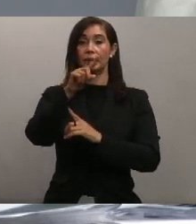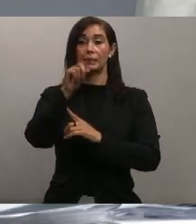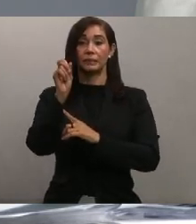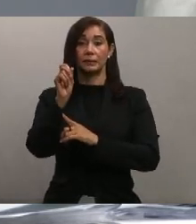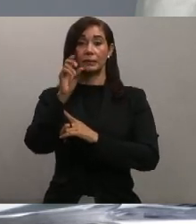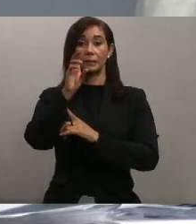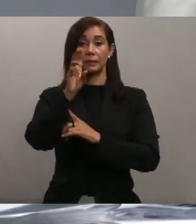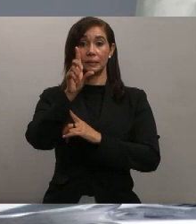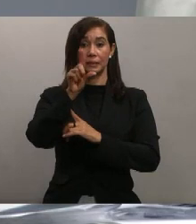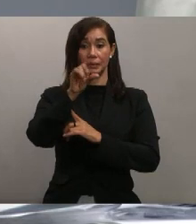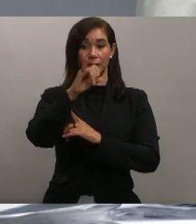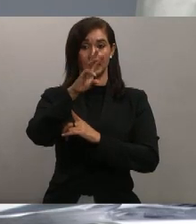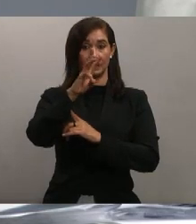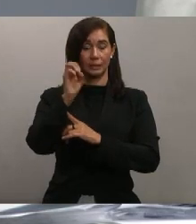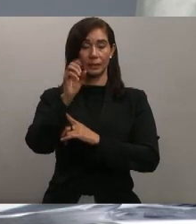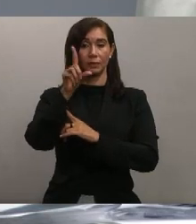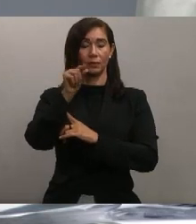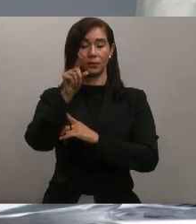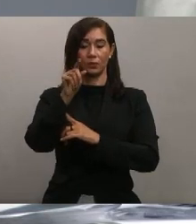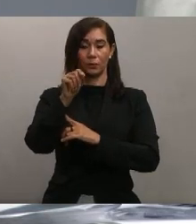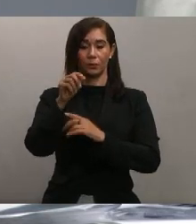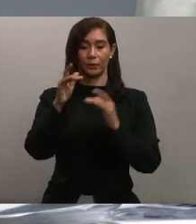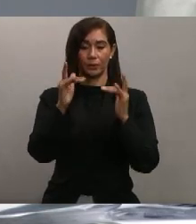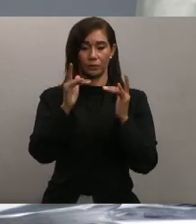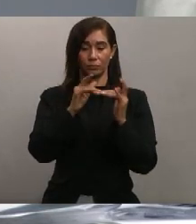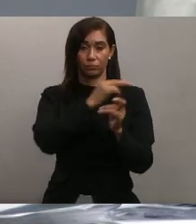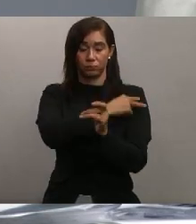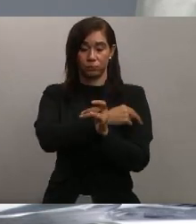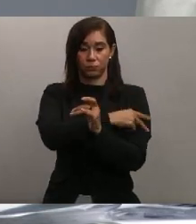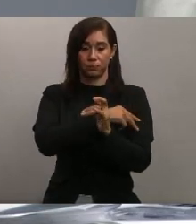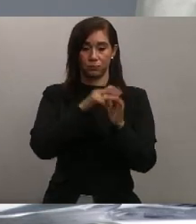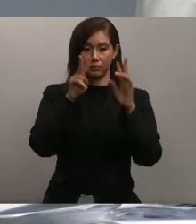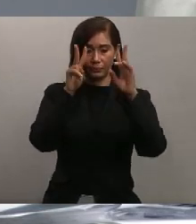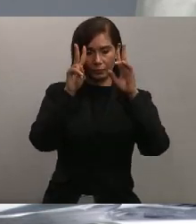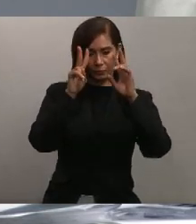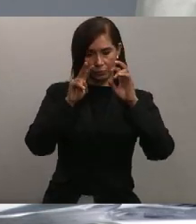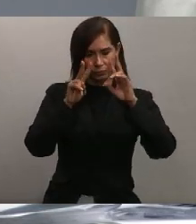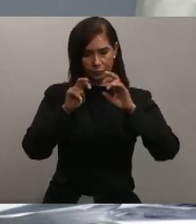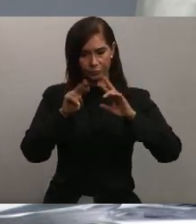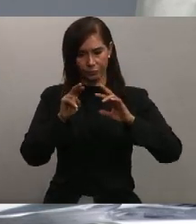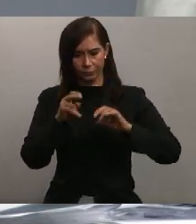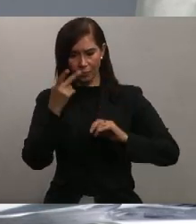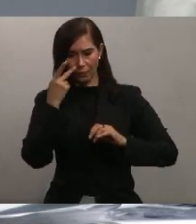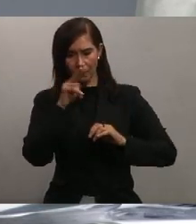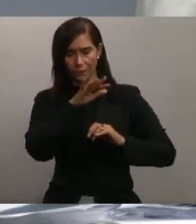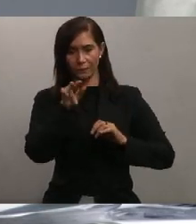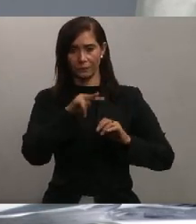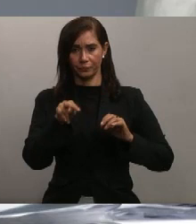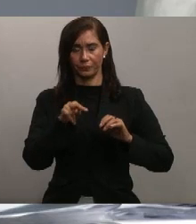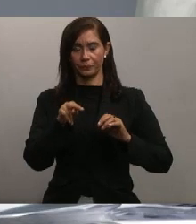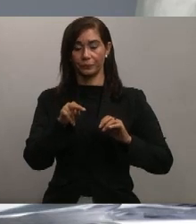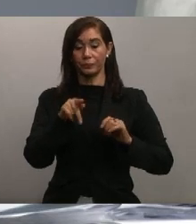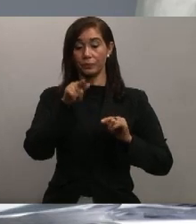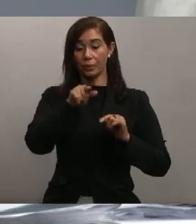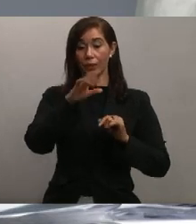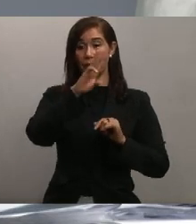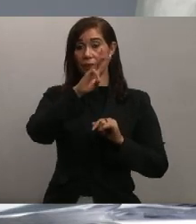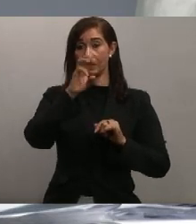hospitalizaciones han sido registradas en el sistema de vigilancia que hemos establecido. De